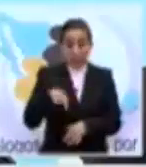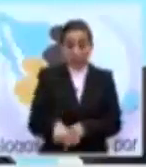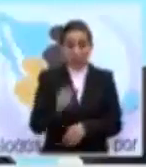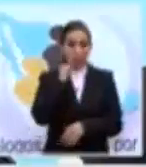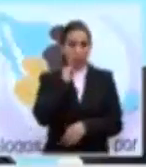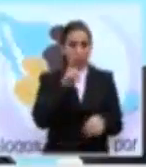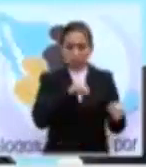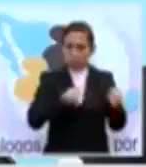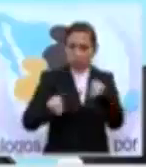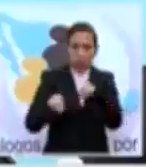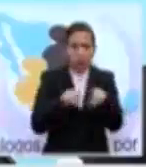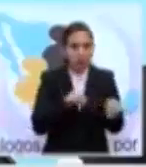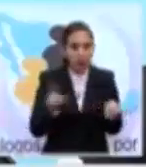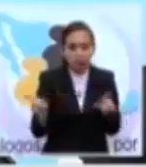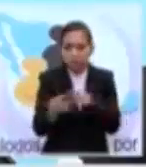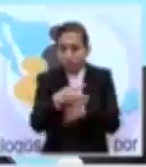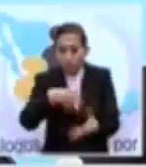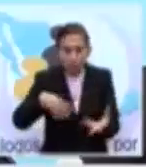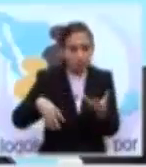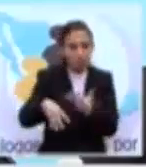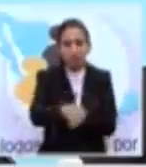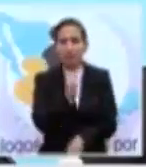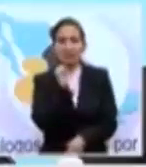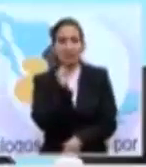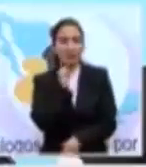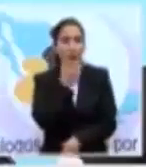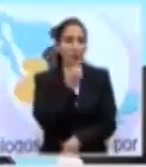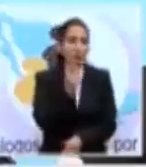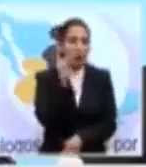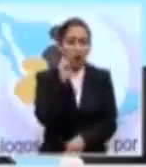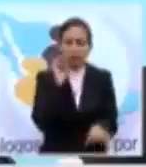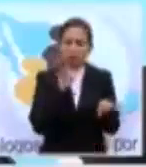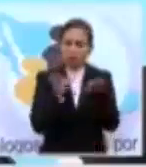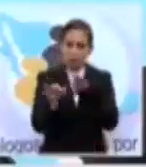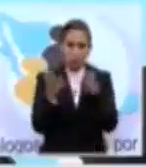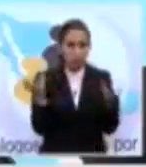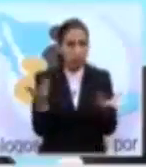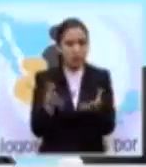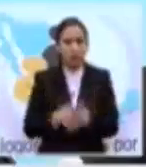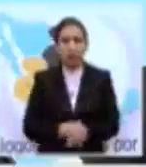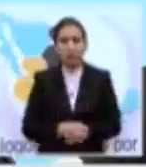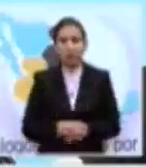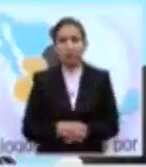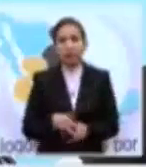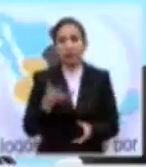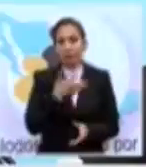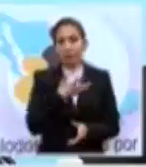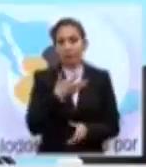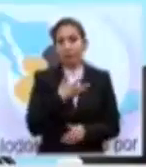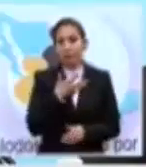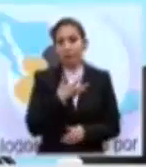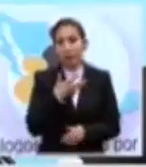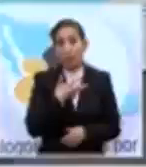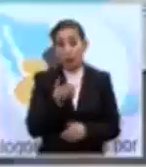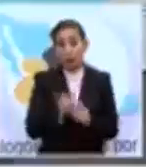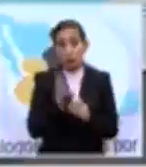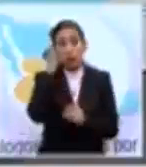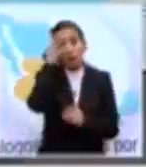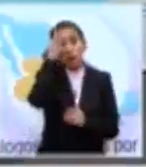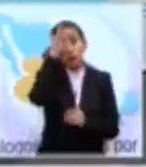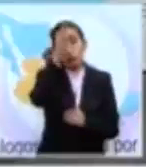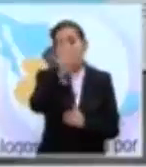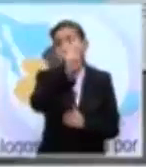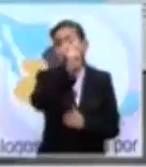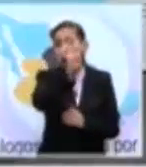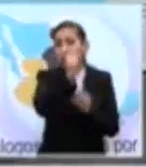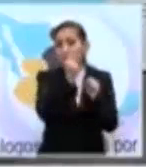está en movimiento. Los senadores y las senadoras estamos trabajando y tenemos por delante